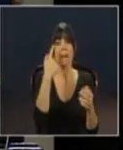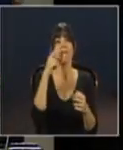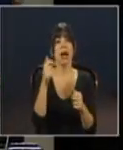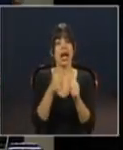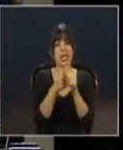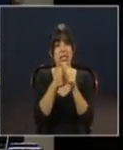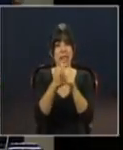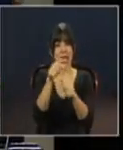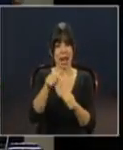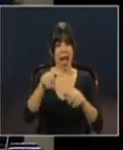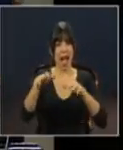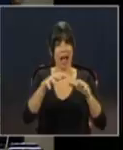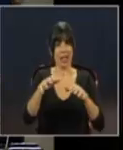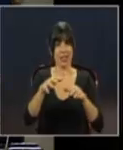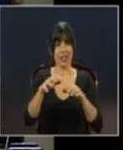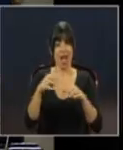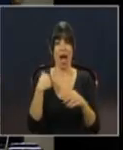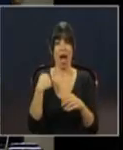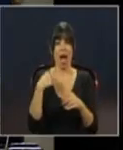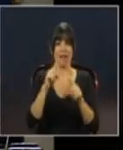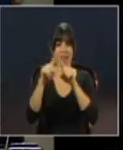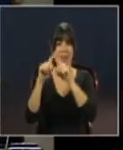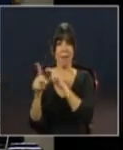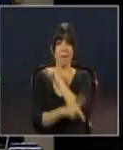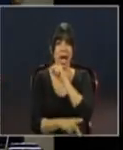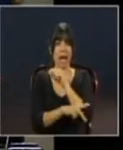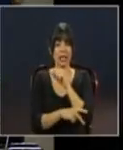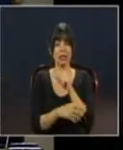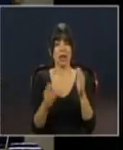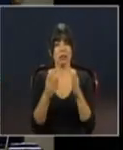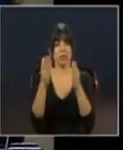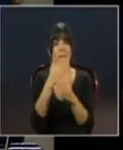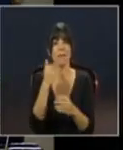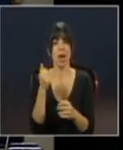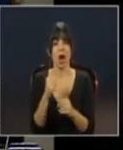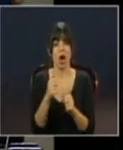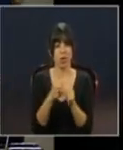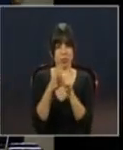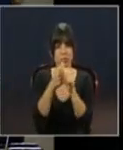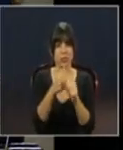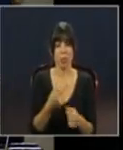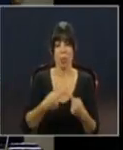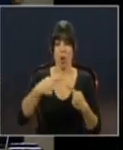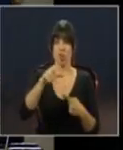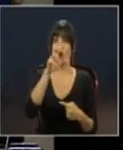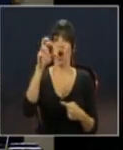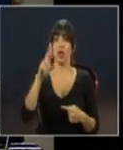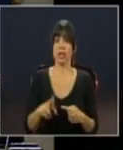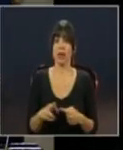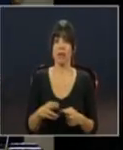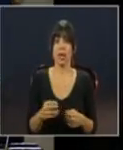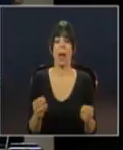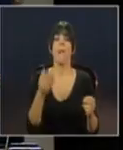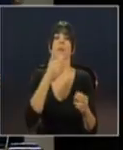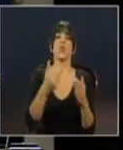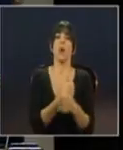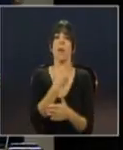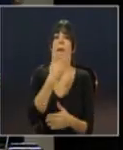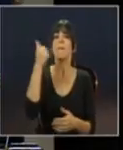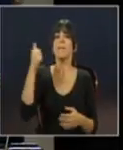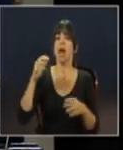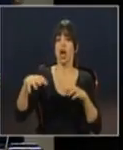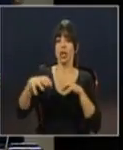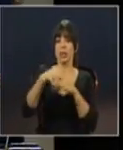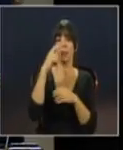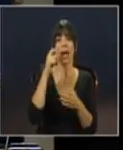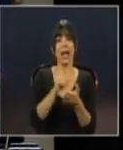de esta actividad transnacional. Muy pronto Costa Rica contará con nuevas y más adecuadas instalaciones para la